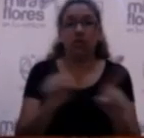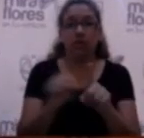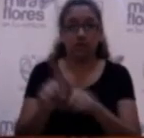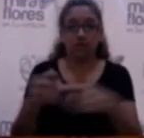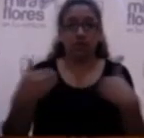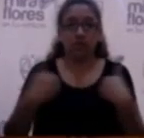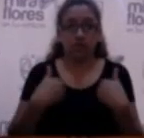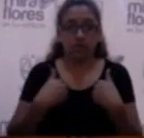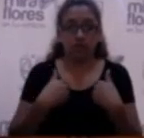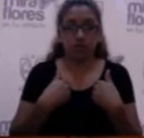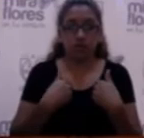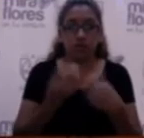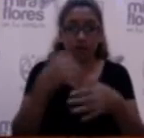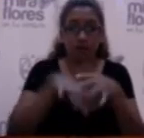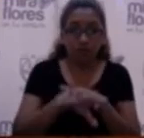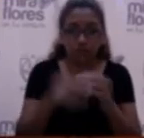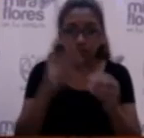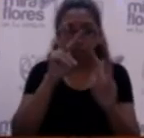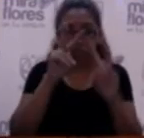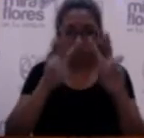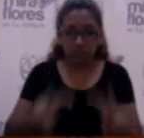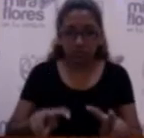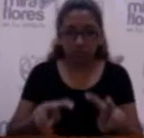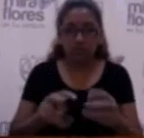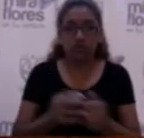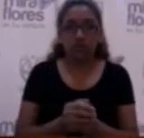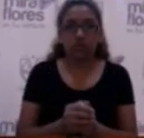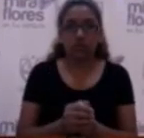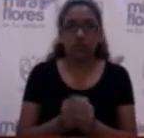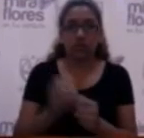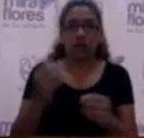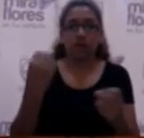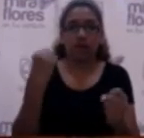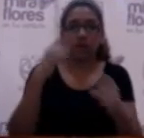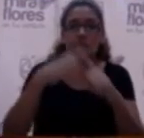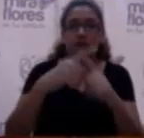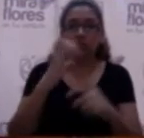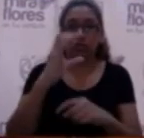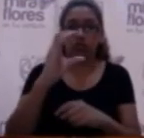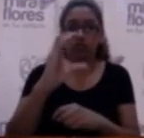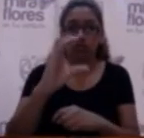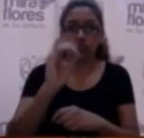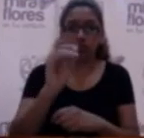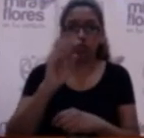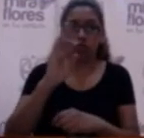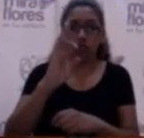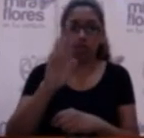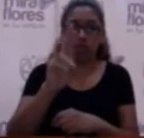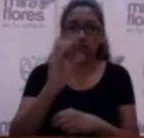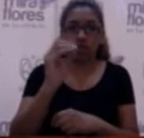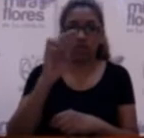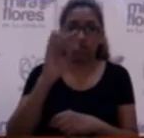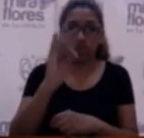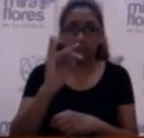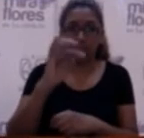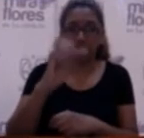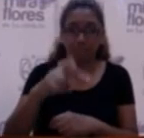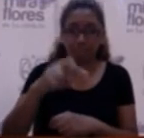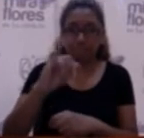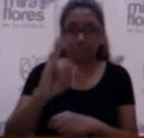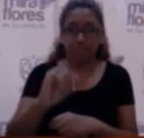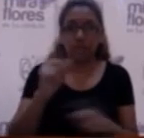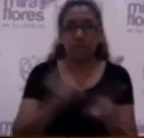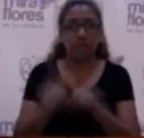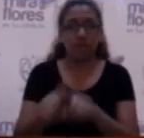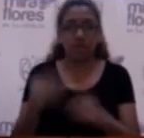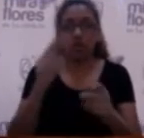predios, pero aparte de eso tenemos acceso al registro predial ex COFOPRI y además